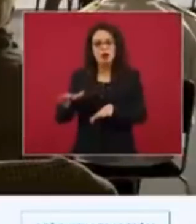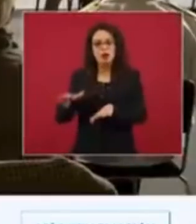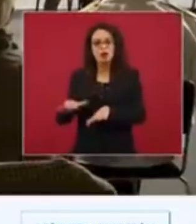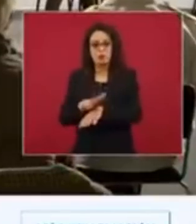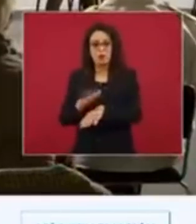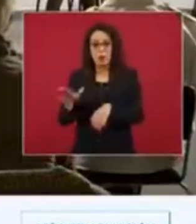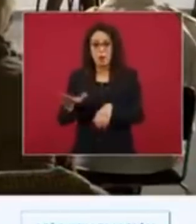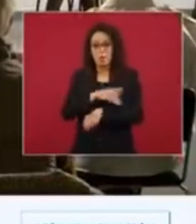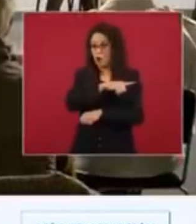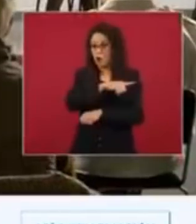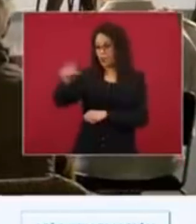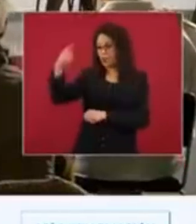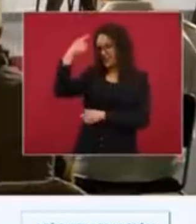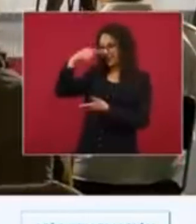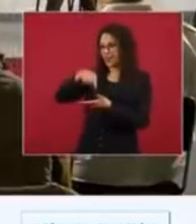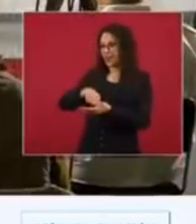lo mismo,